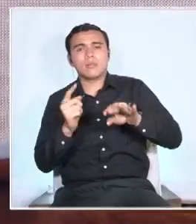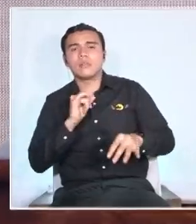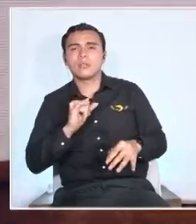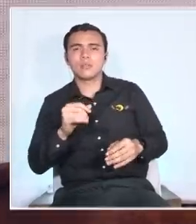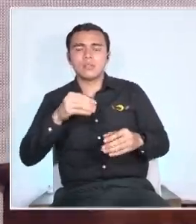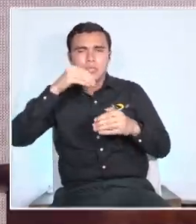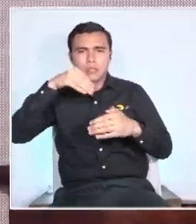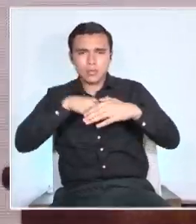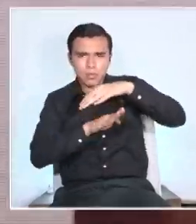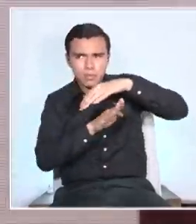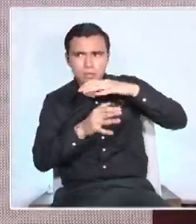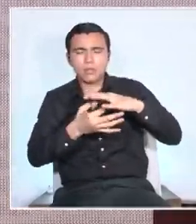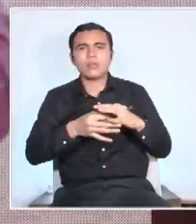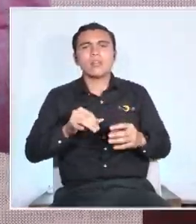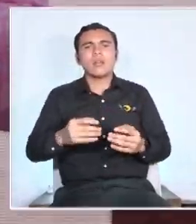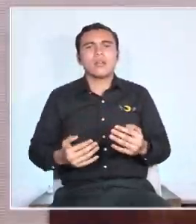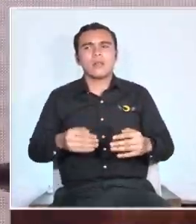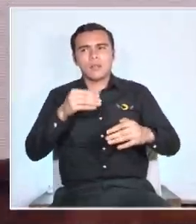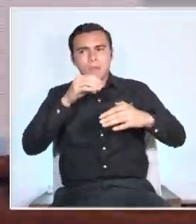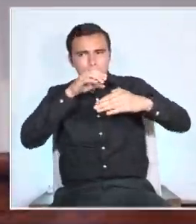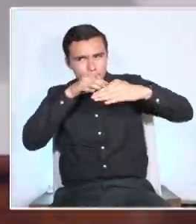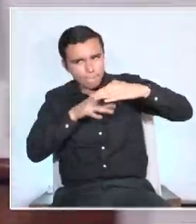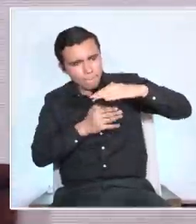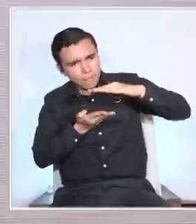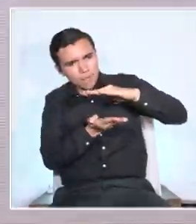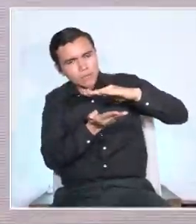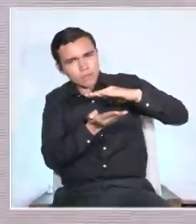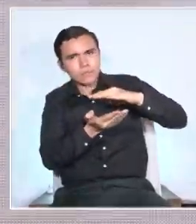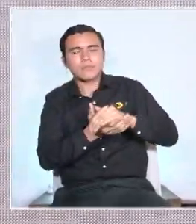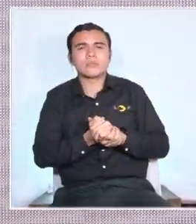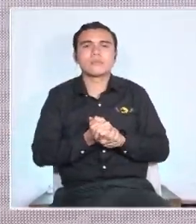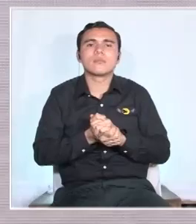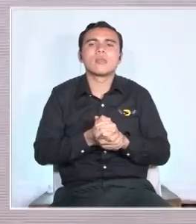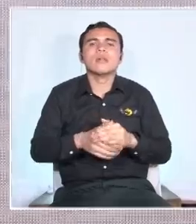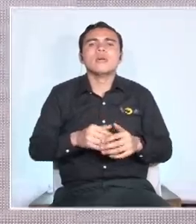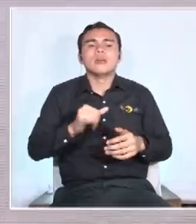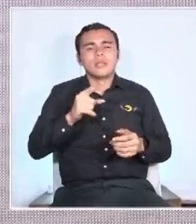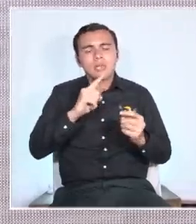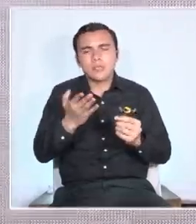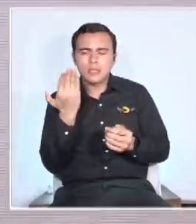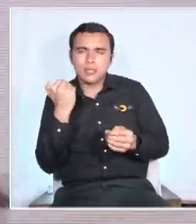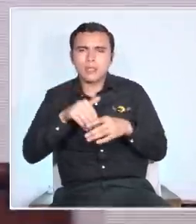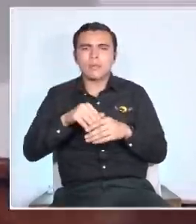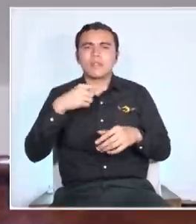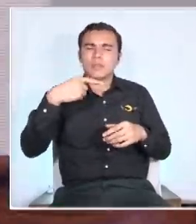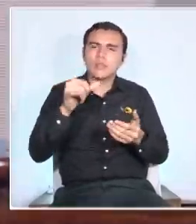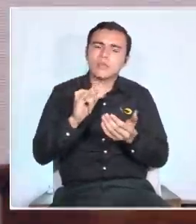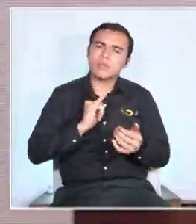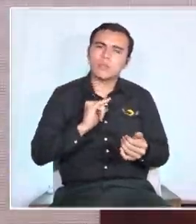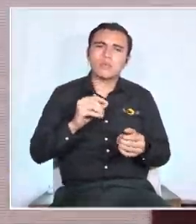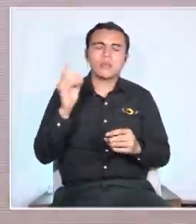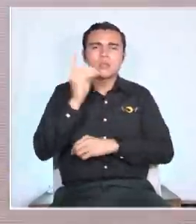estaba metido en el horno de fuego con Sedrach, Mesach y Abednego. Él ya estaba, y así te digo yo el día de